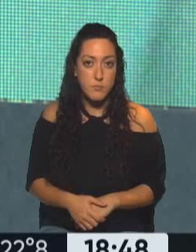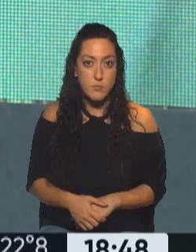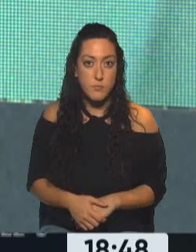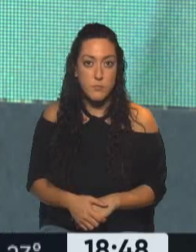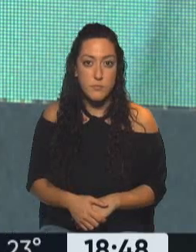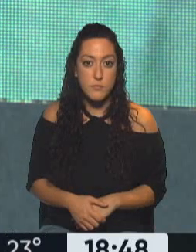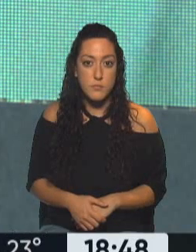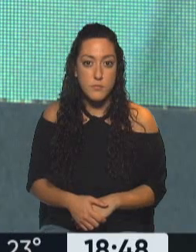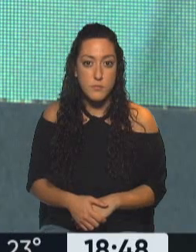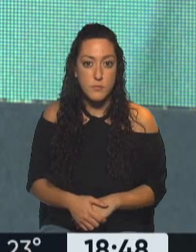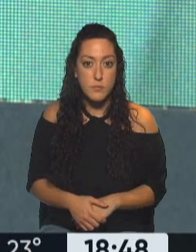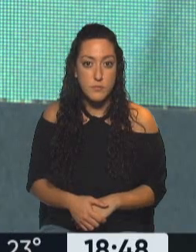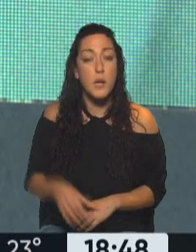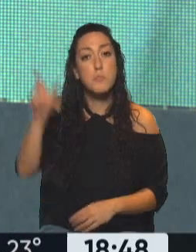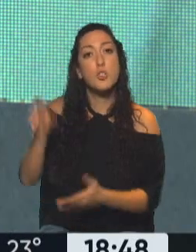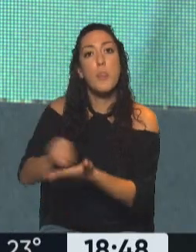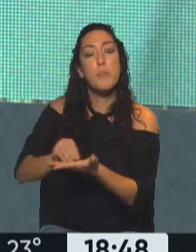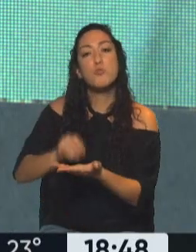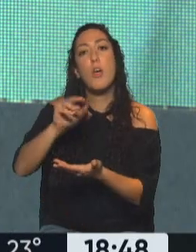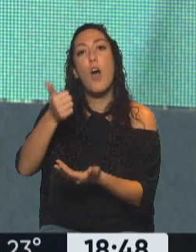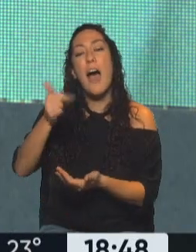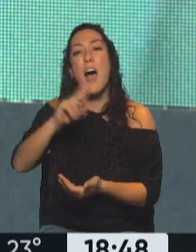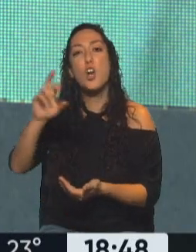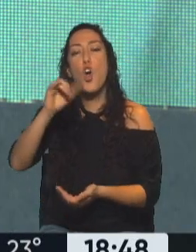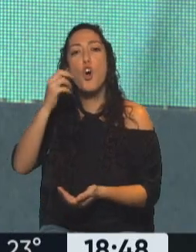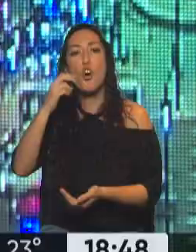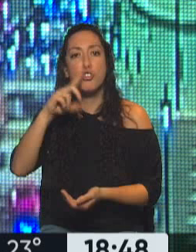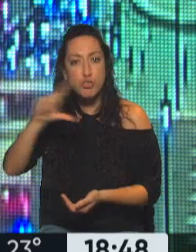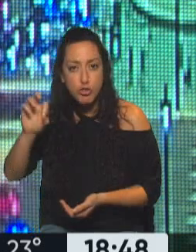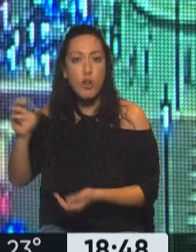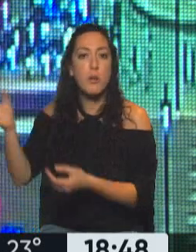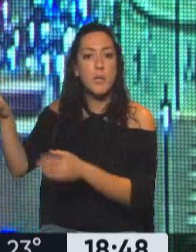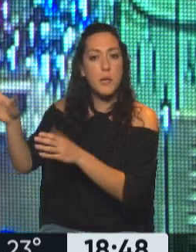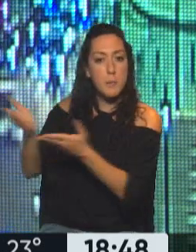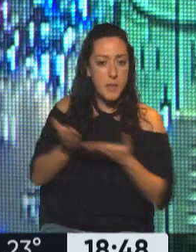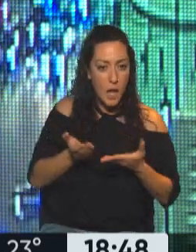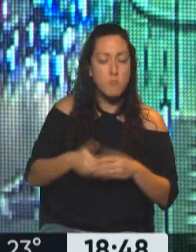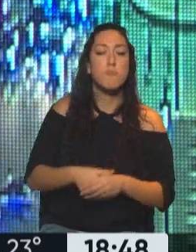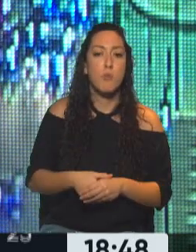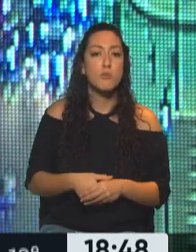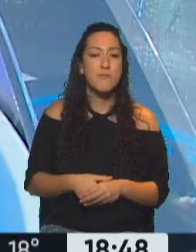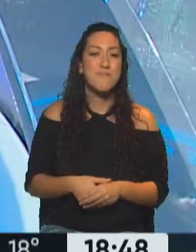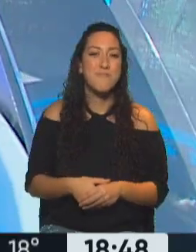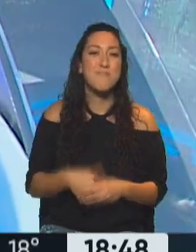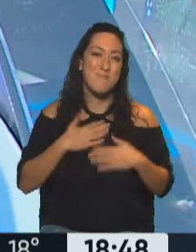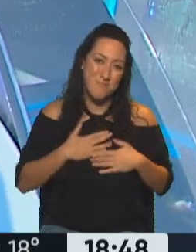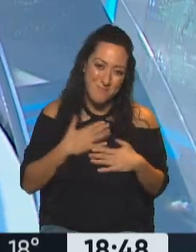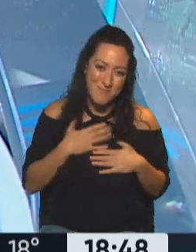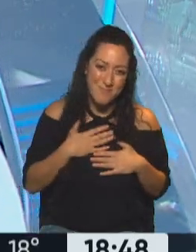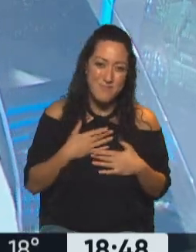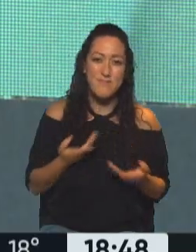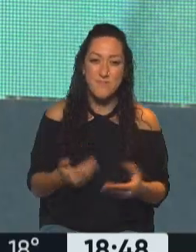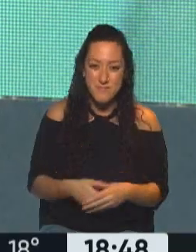hemos invitado al diputado daniel arroyo para que nos ayude a pensar en voz alta gracias y un gran gusto qué significa este recambio